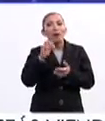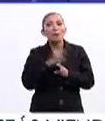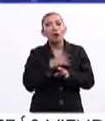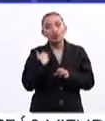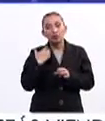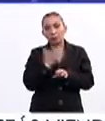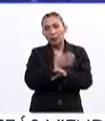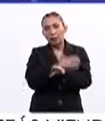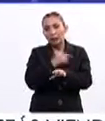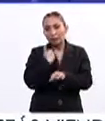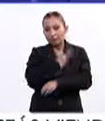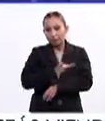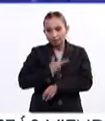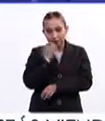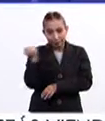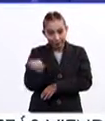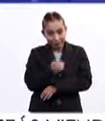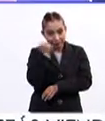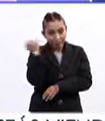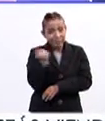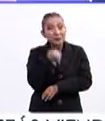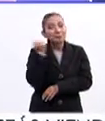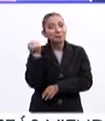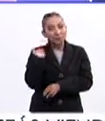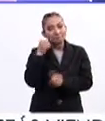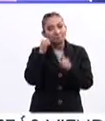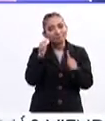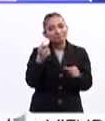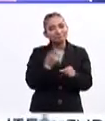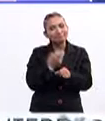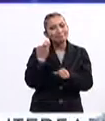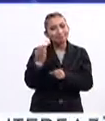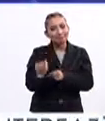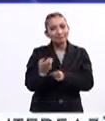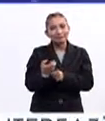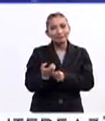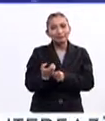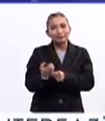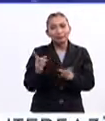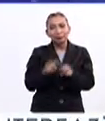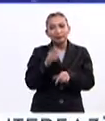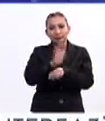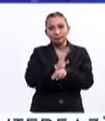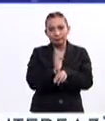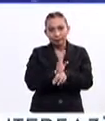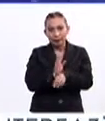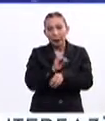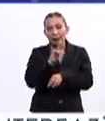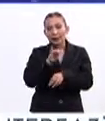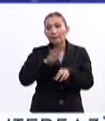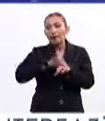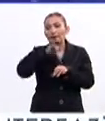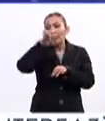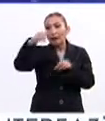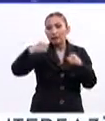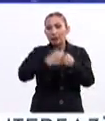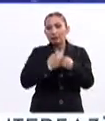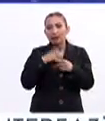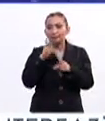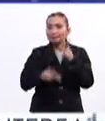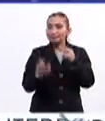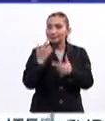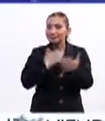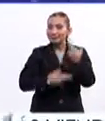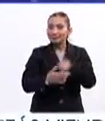estado con nosotros esta mañana. Un placer, éxito. Gracias. Y estaremos al pendiente de este cortometraje Juanita Más Allá de las Fronteras. Vamos a una